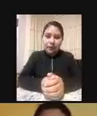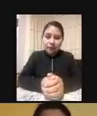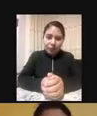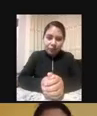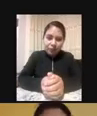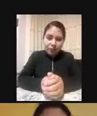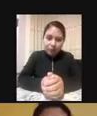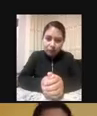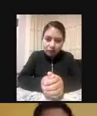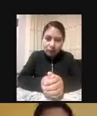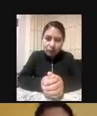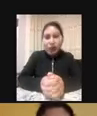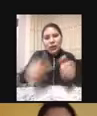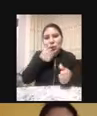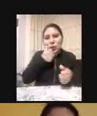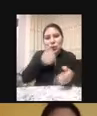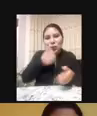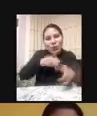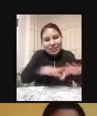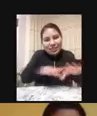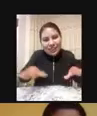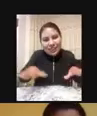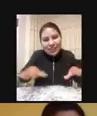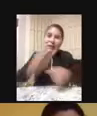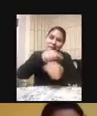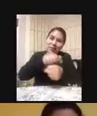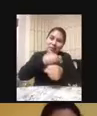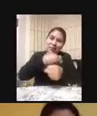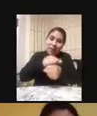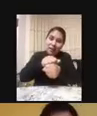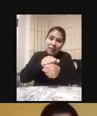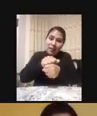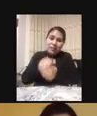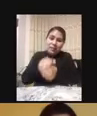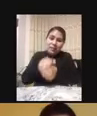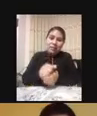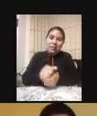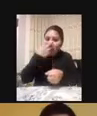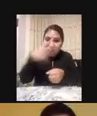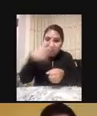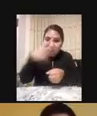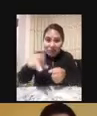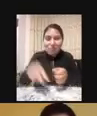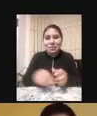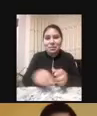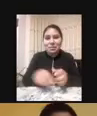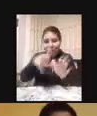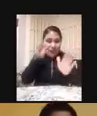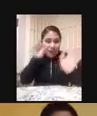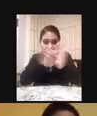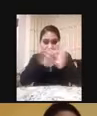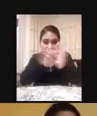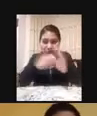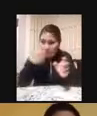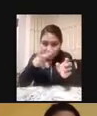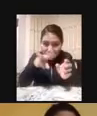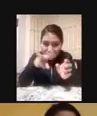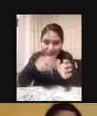está trabajando diferentes actividades, desde el pinzado con rompecabezas que ya están adaptados a las piecitas, puede